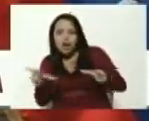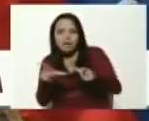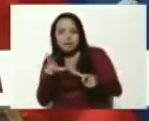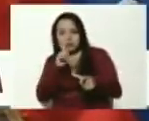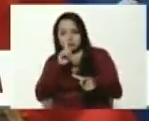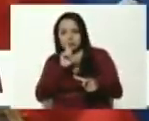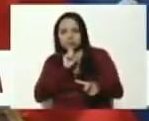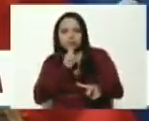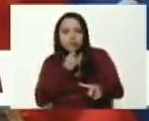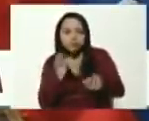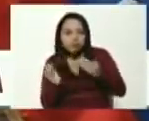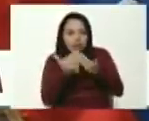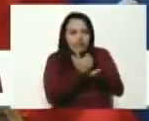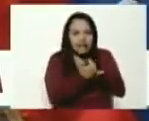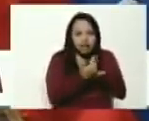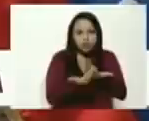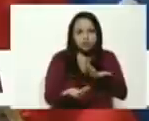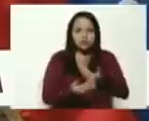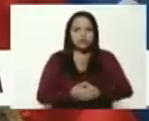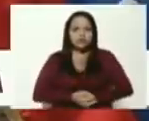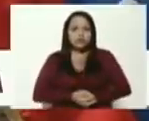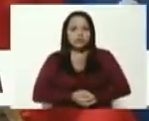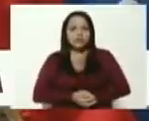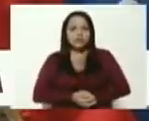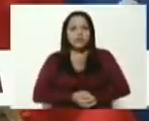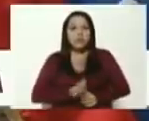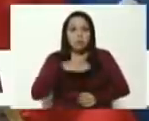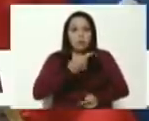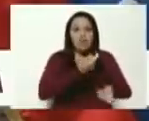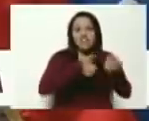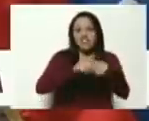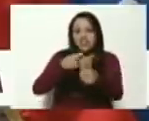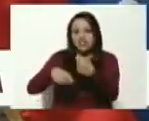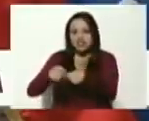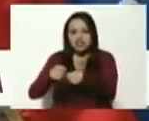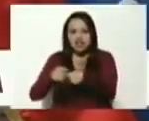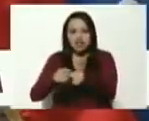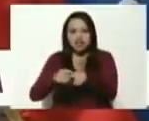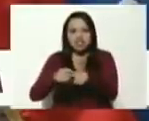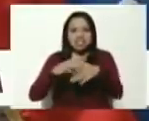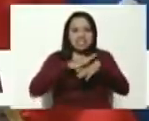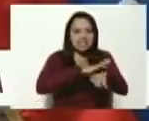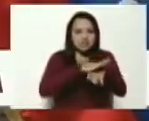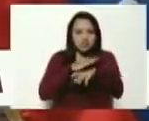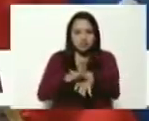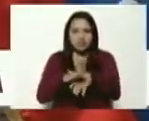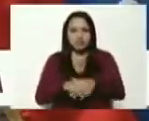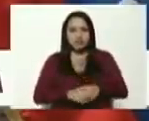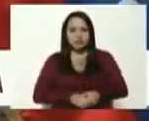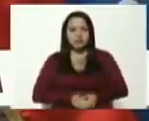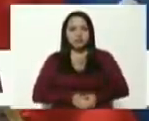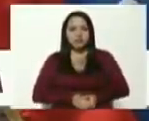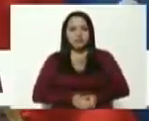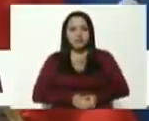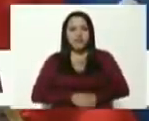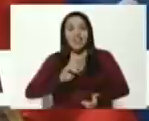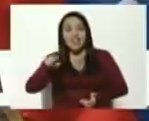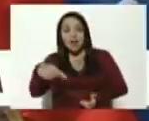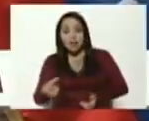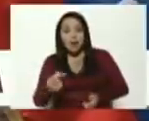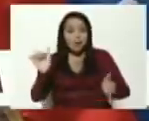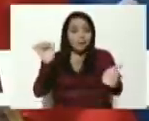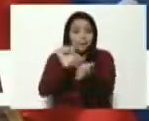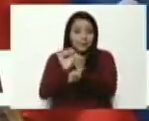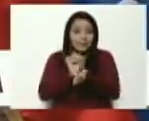sus sitios clandestinos para este tipo de delitos. Manejado este local nocturno